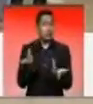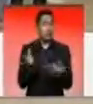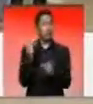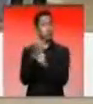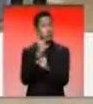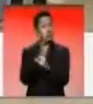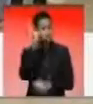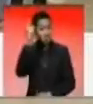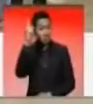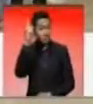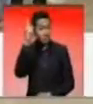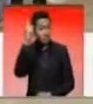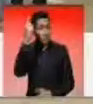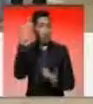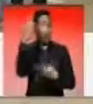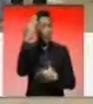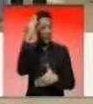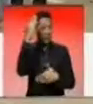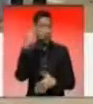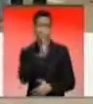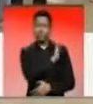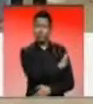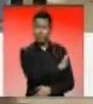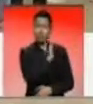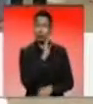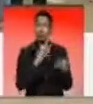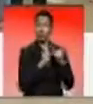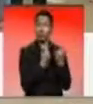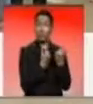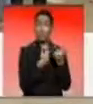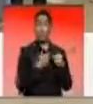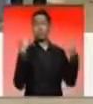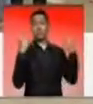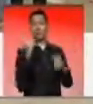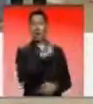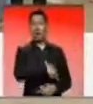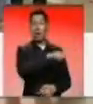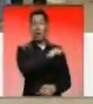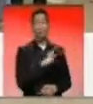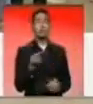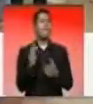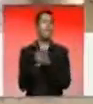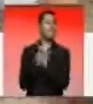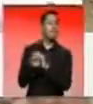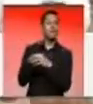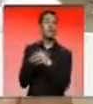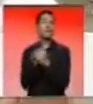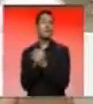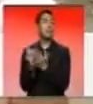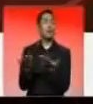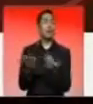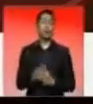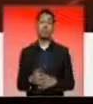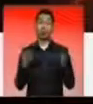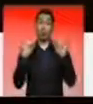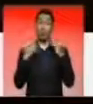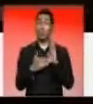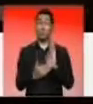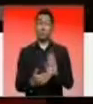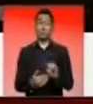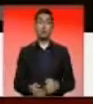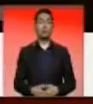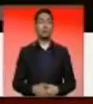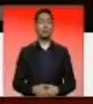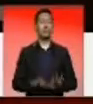Y por eso es que los políticos de la derecha han usufructuado de esa necesidad. Guayaquil es el ejemplo. En los